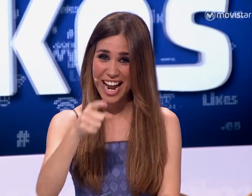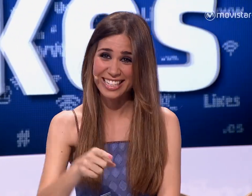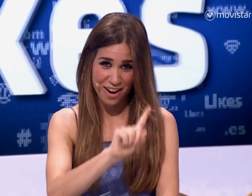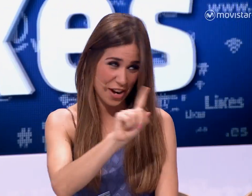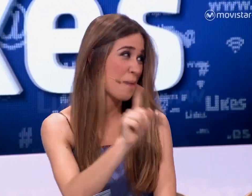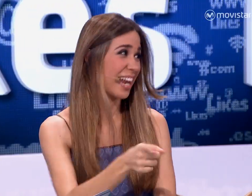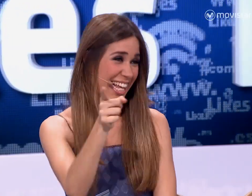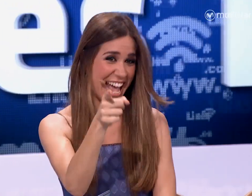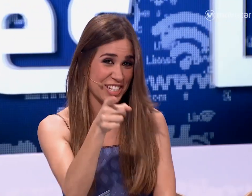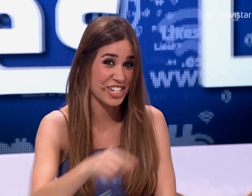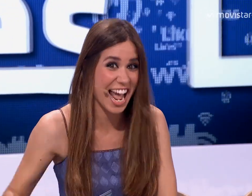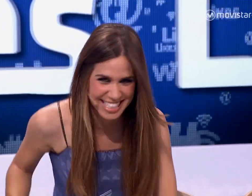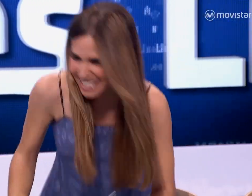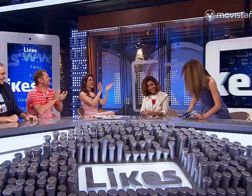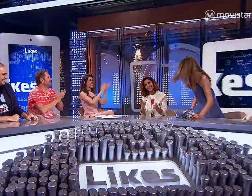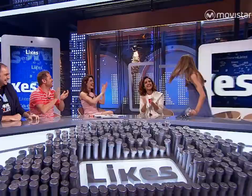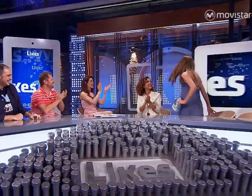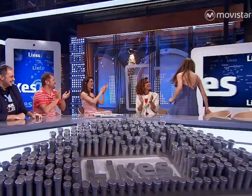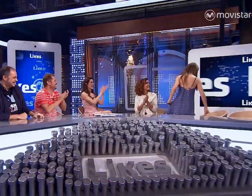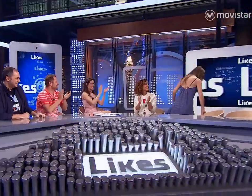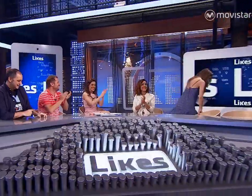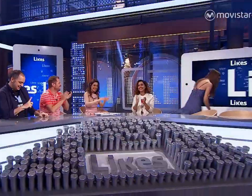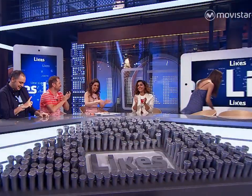¡Estos likes! ¡Estos likes! ¡Gracias María Gómez! ¡Gracias!